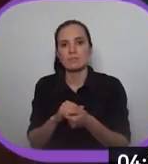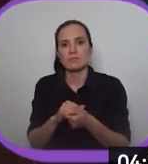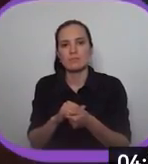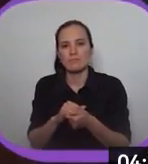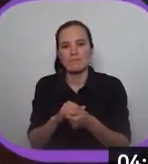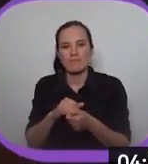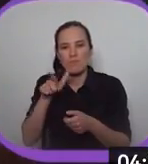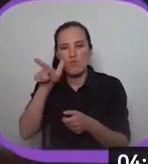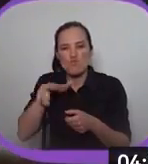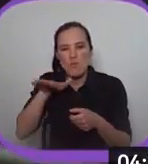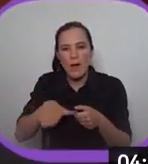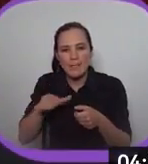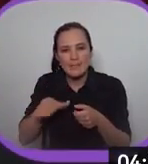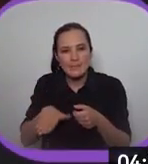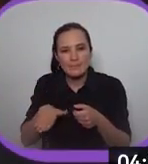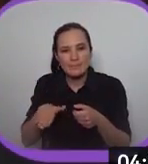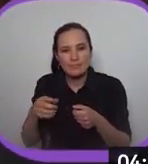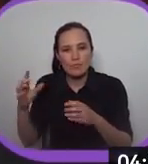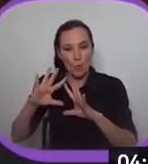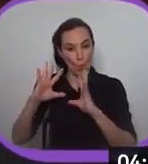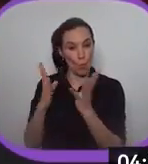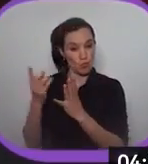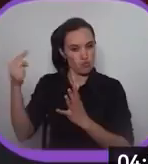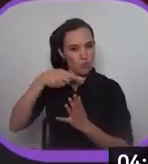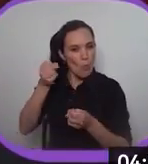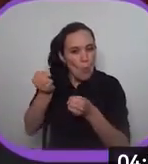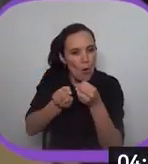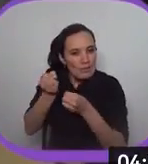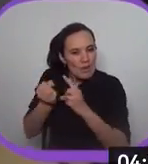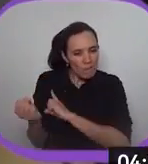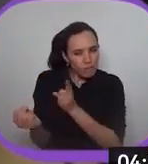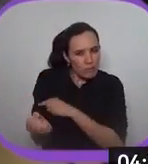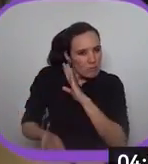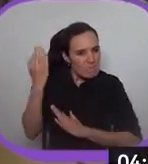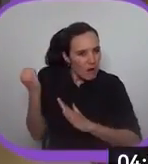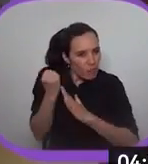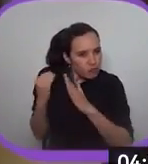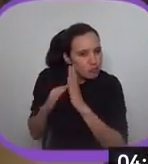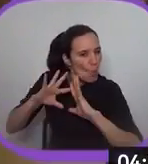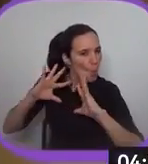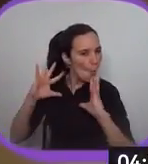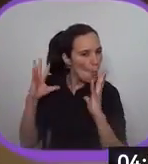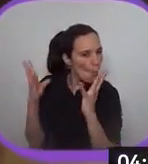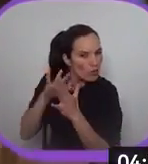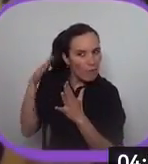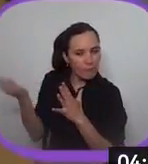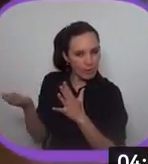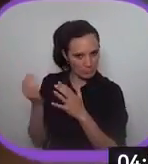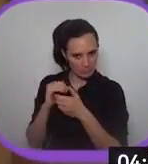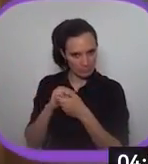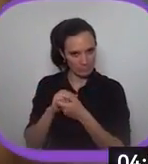Retuércete cuanto quieras, subcriatura. Cuando regrese a Vandal con el Mobi, seremos la fuerza más poderosa